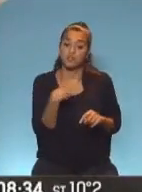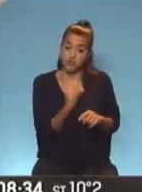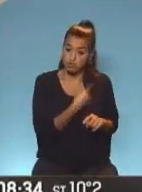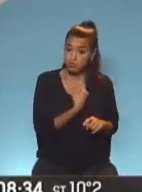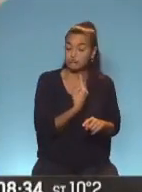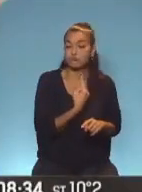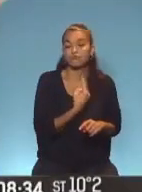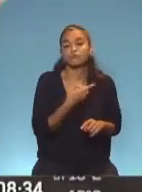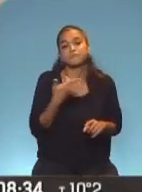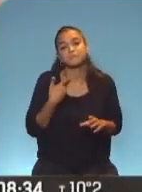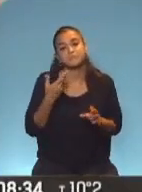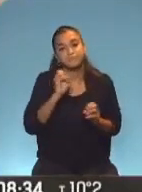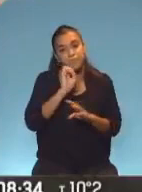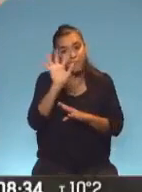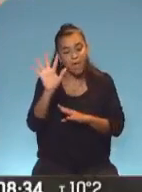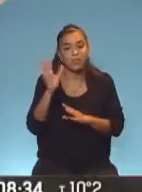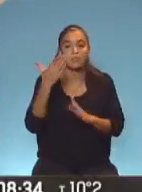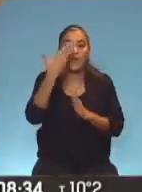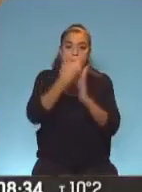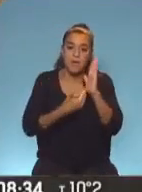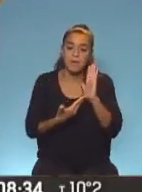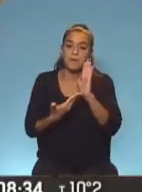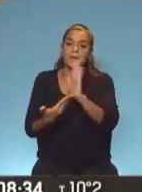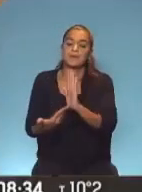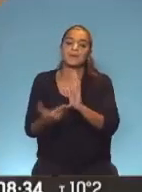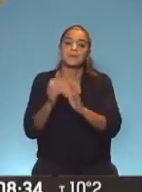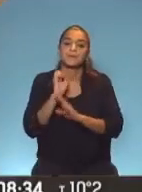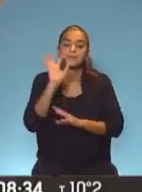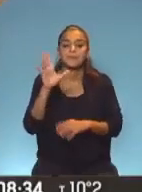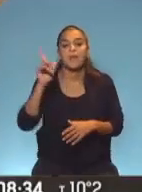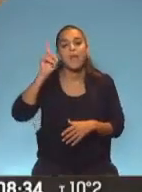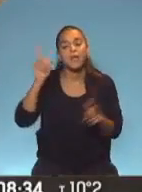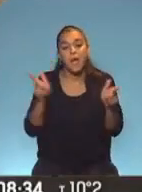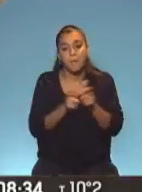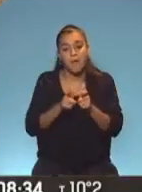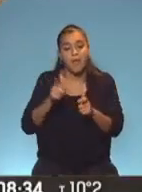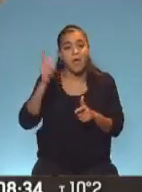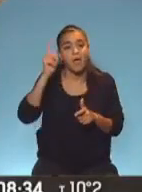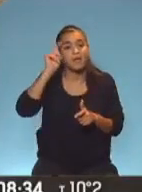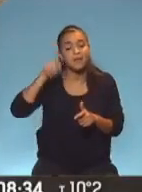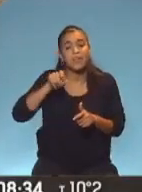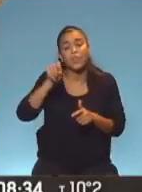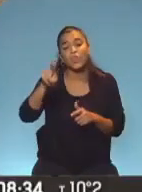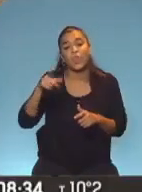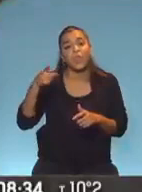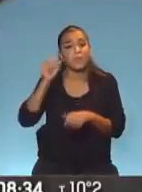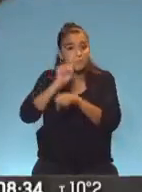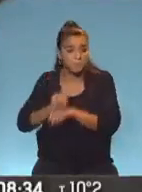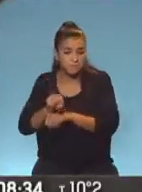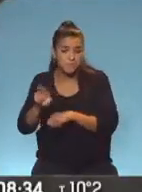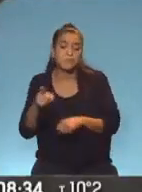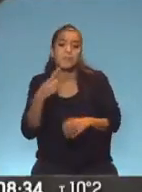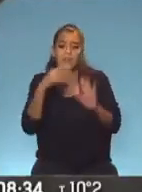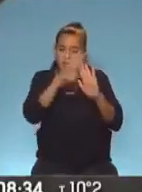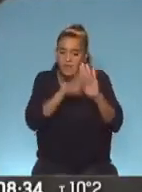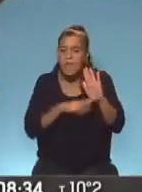es que enviamos una comunicación a la Cámara Federal de Casación Penal para que establezca lineamientos